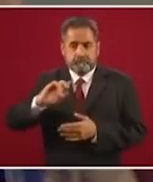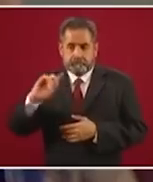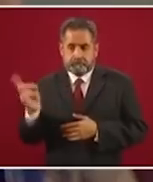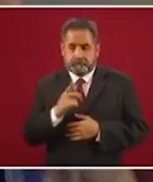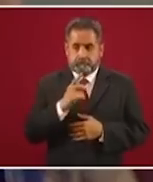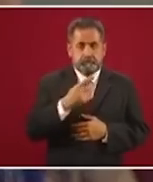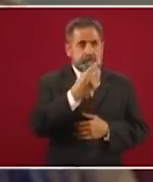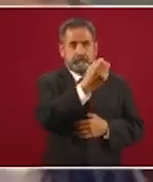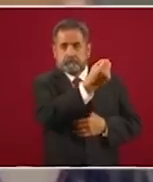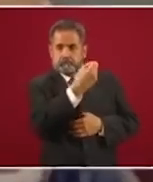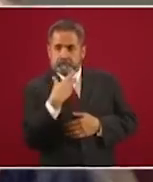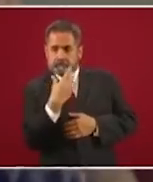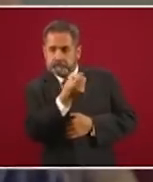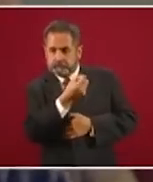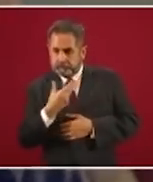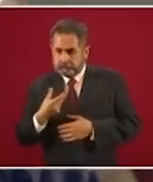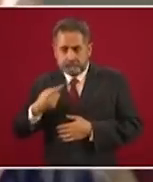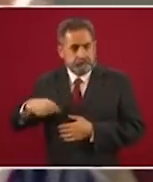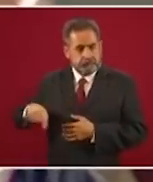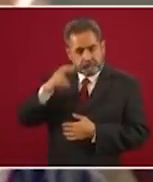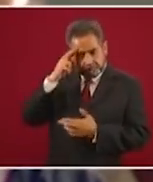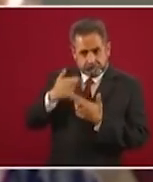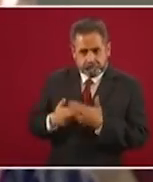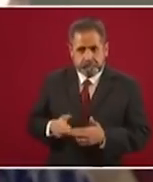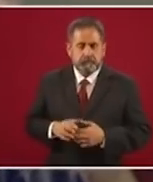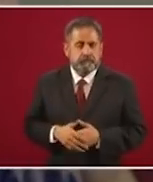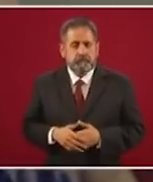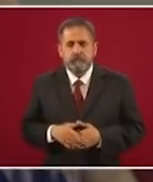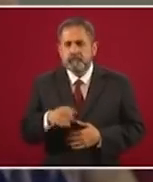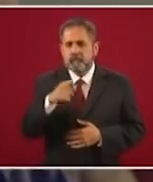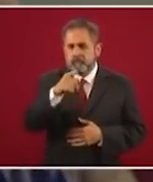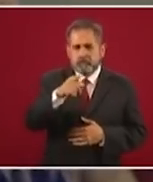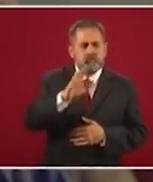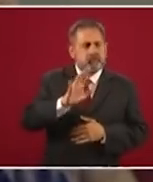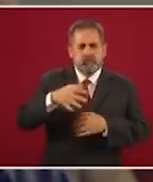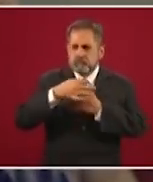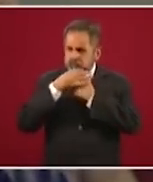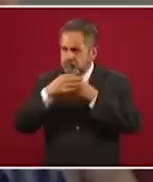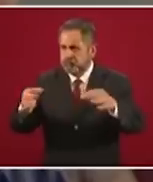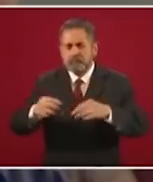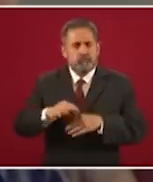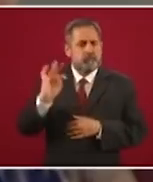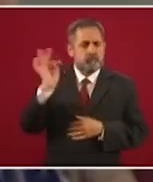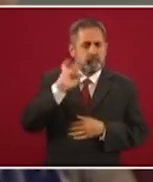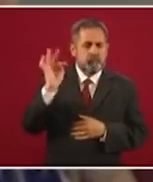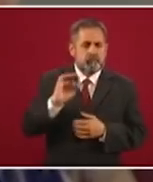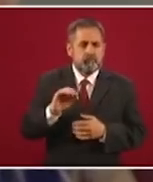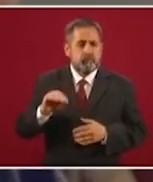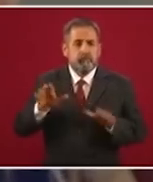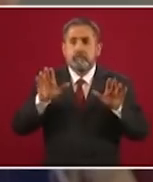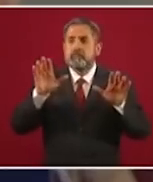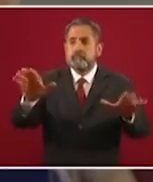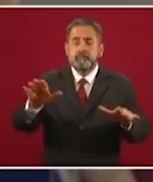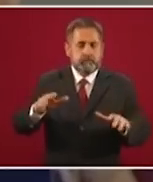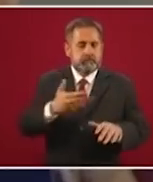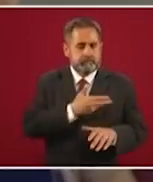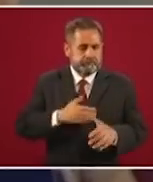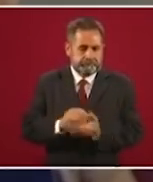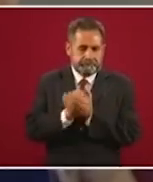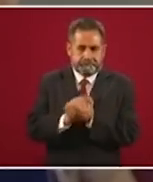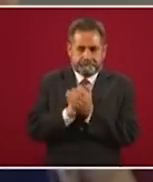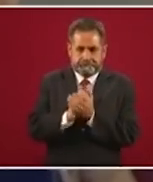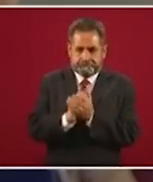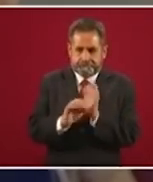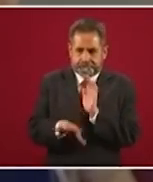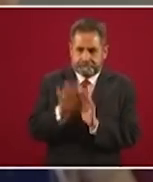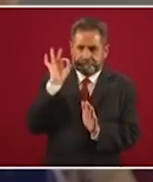en remesas. Con el anuncio de que usted ha hecho sobre la posible rifa del avión presidencial,